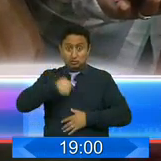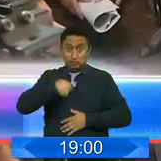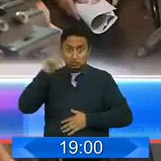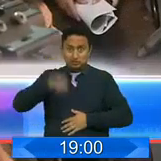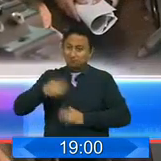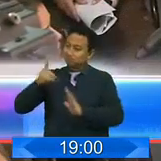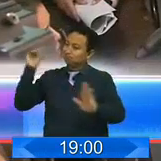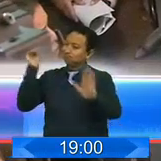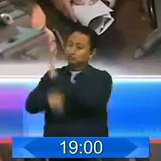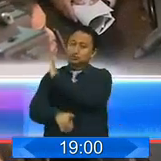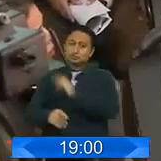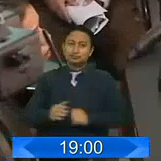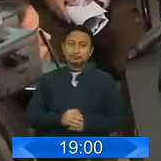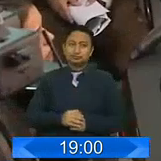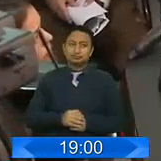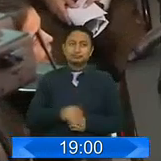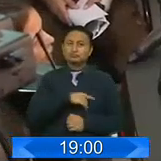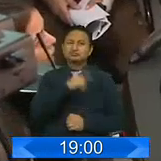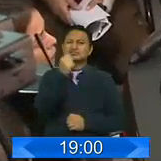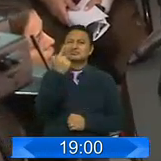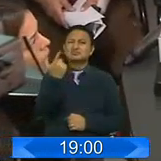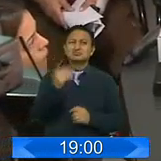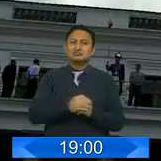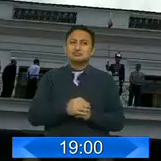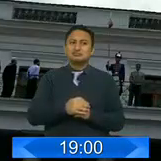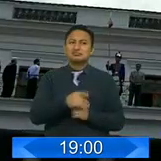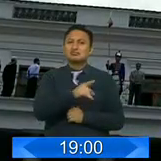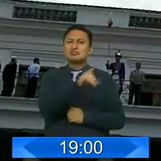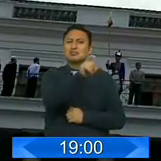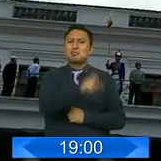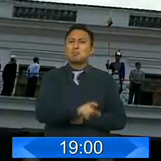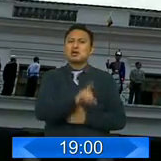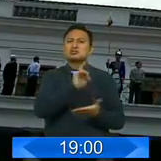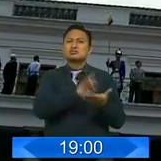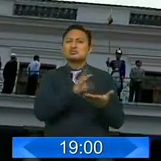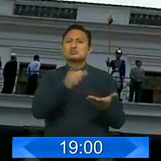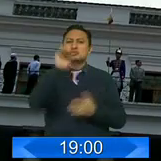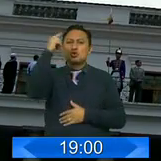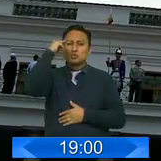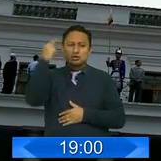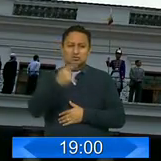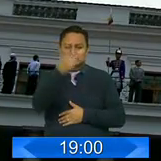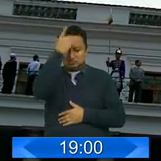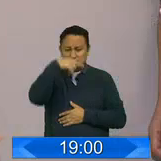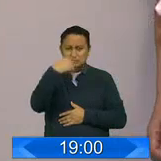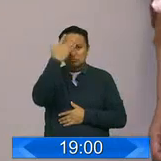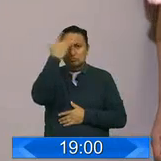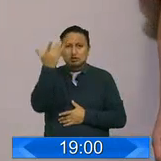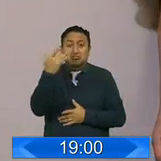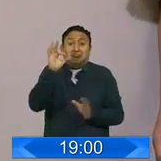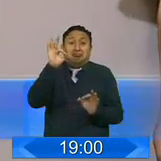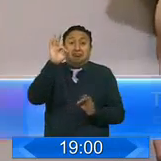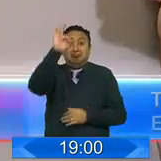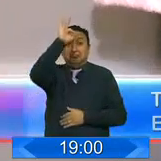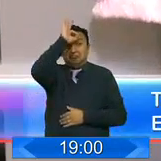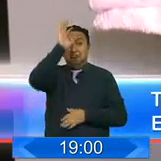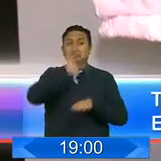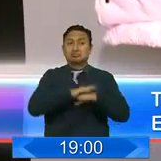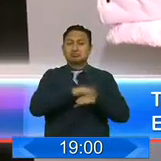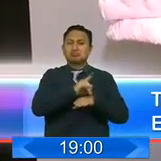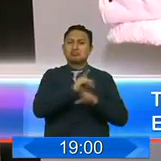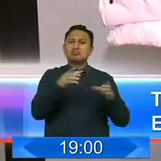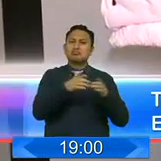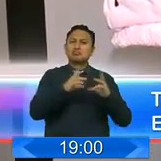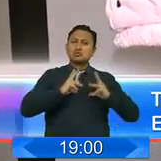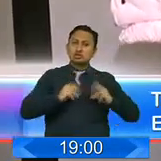sentido. Aseguran no entender cuáles fueron los motivos que llevaron a que el gobierno tome esa decisión, especialmente por el sector de salud,